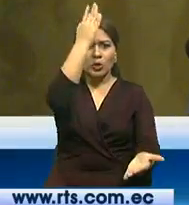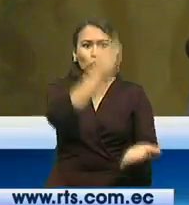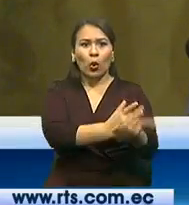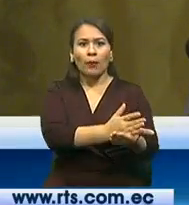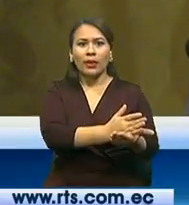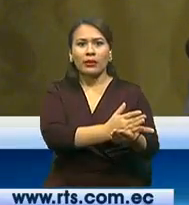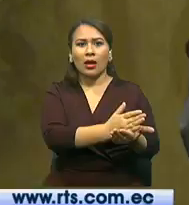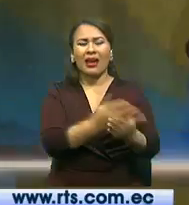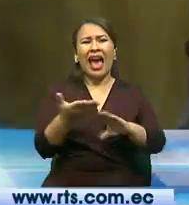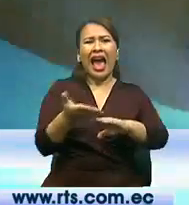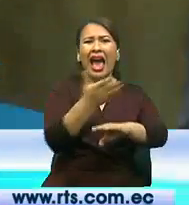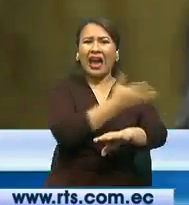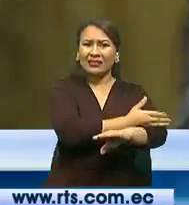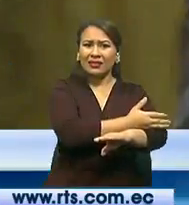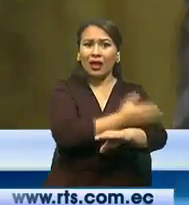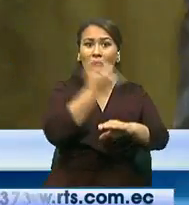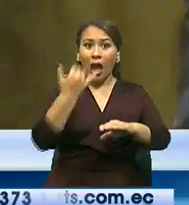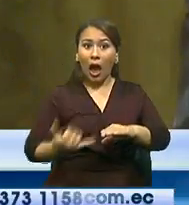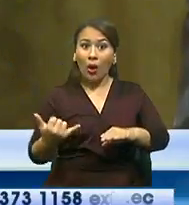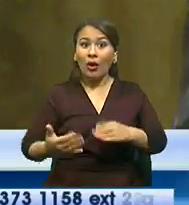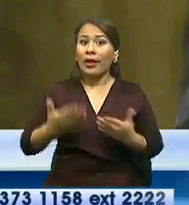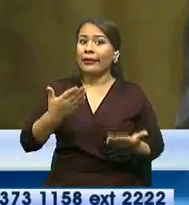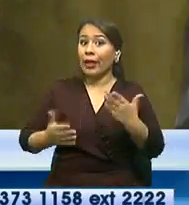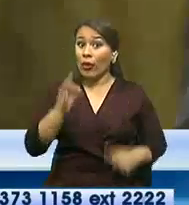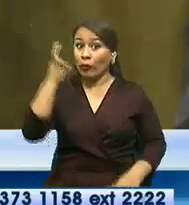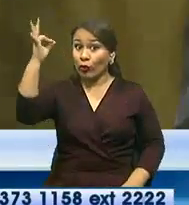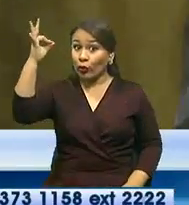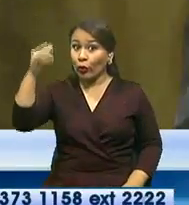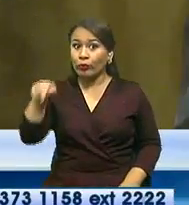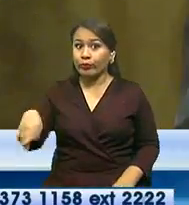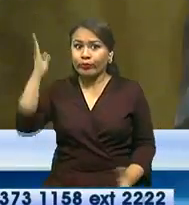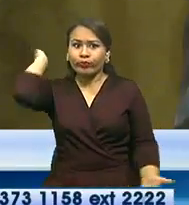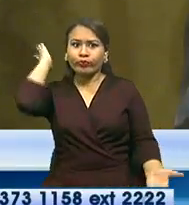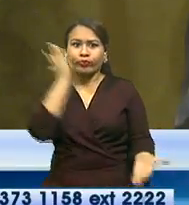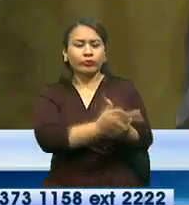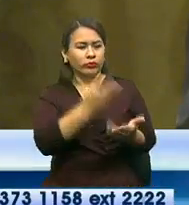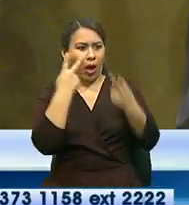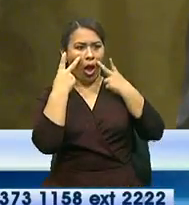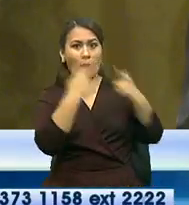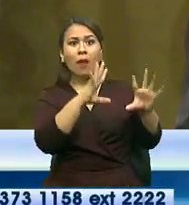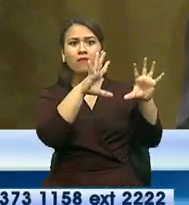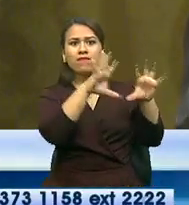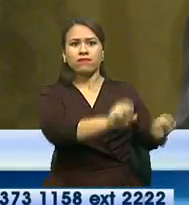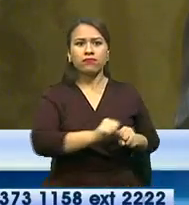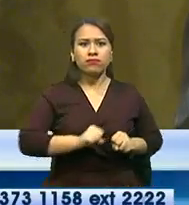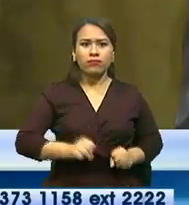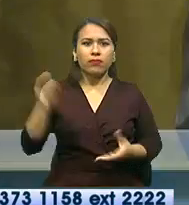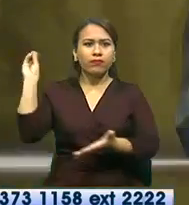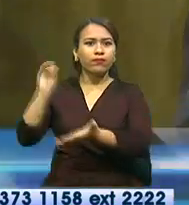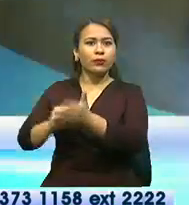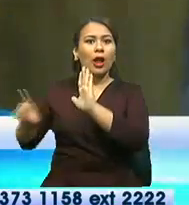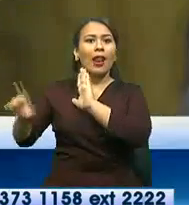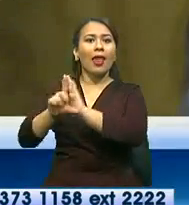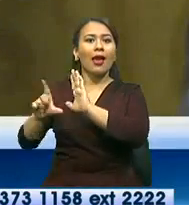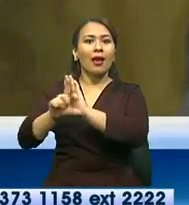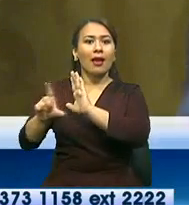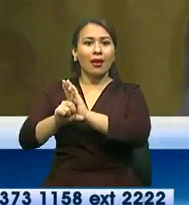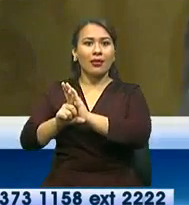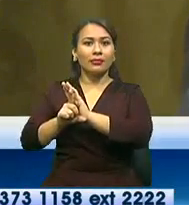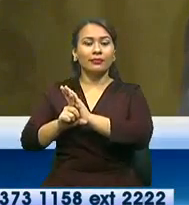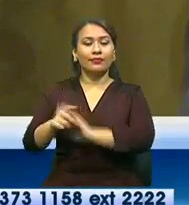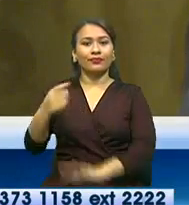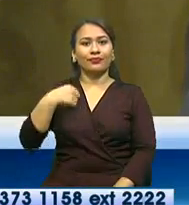antes, la de ahora y la que podría surgir. Sería un iluso. Verdaderamente sí pensaría que no van a